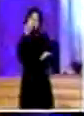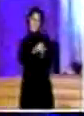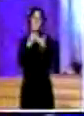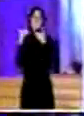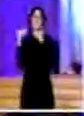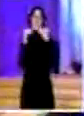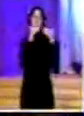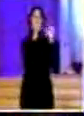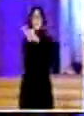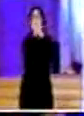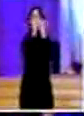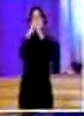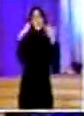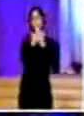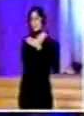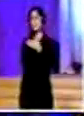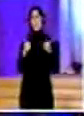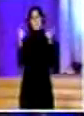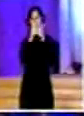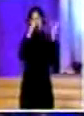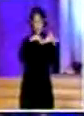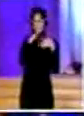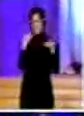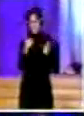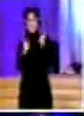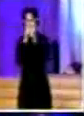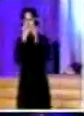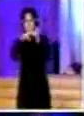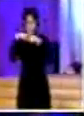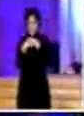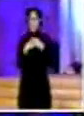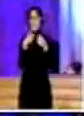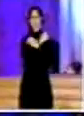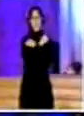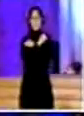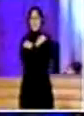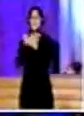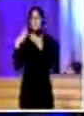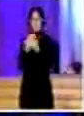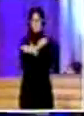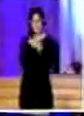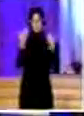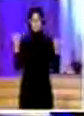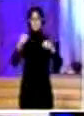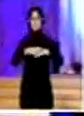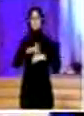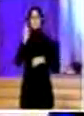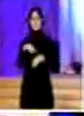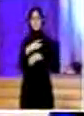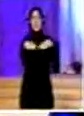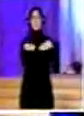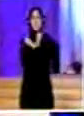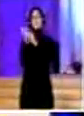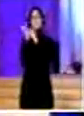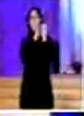Muchas gracias a todas las murgas, a las que no han pasado, a las que están estando ya aquí también con nosotros. Un abrazo a la murga,